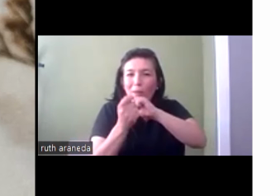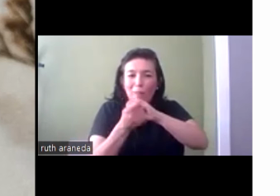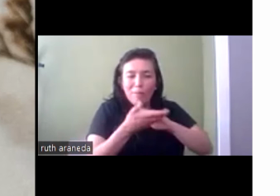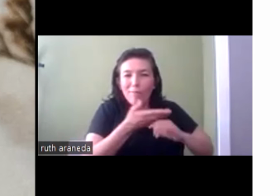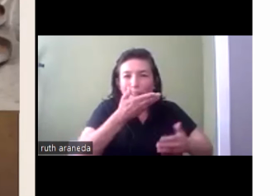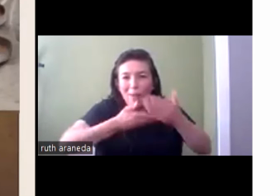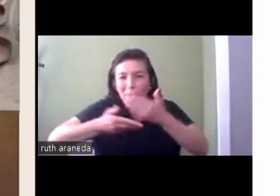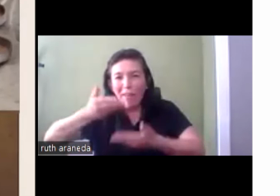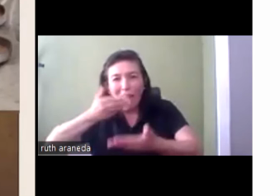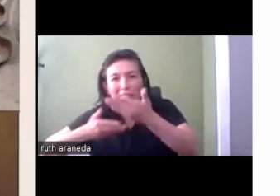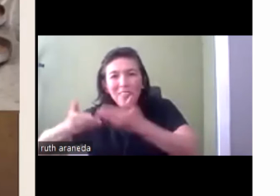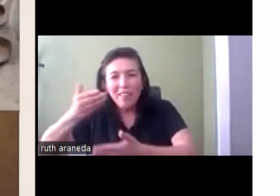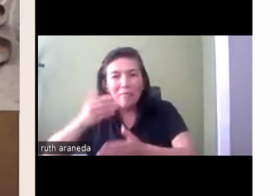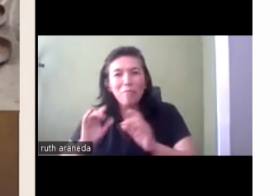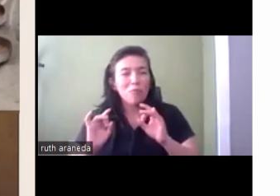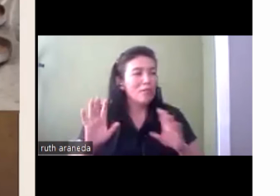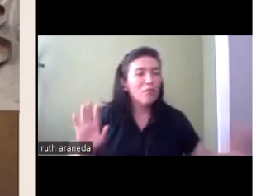Dale.